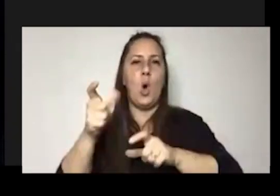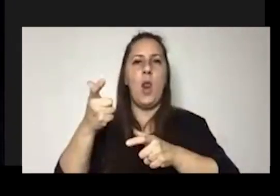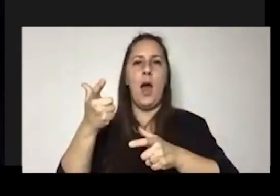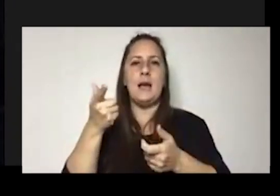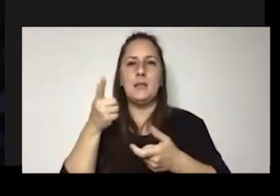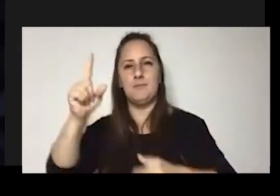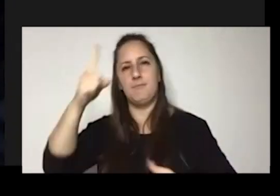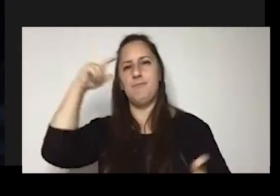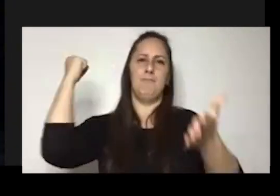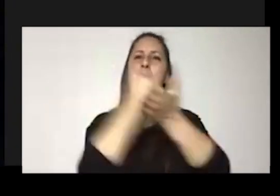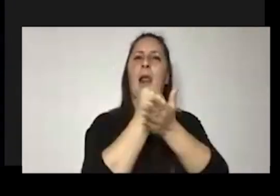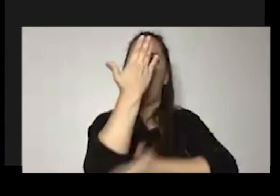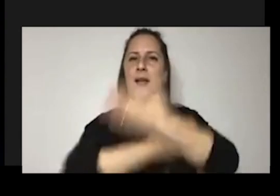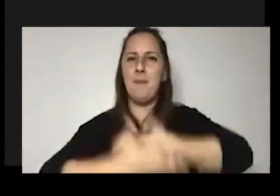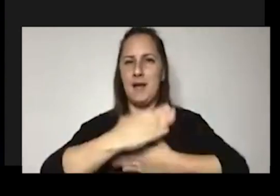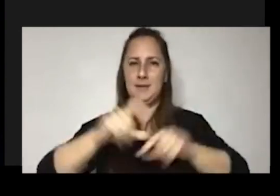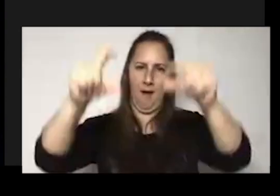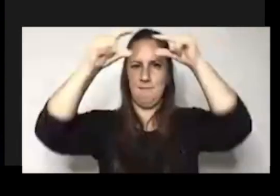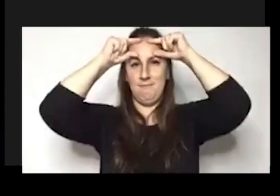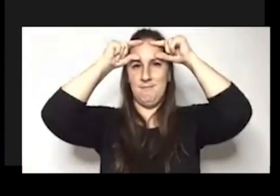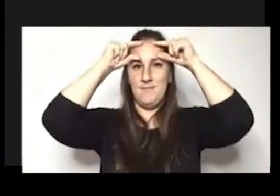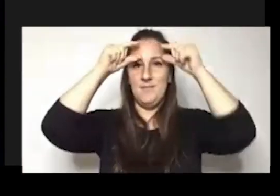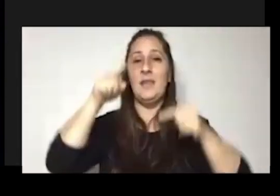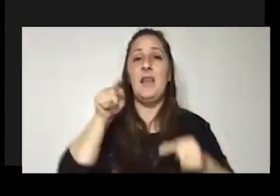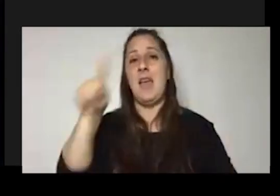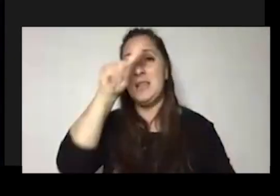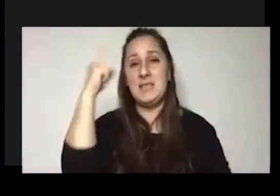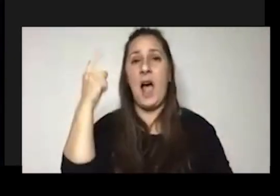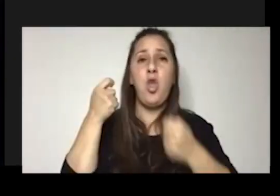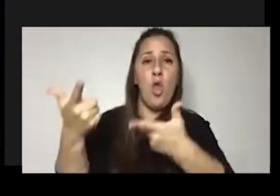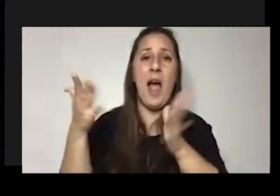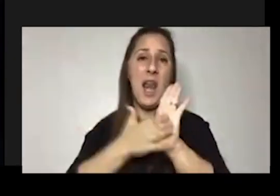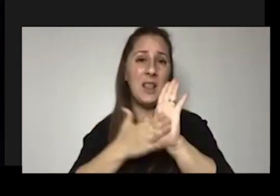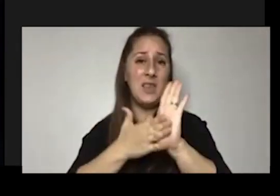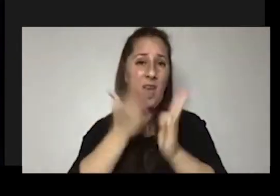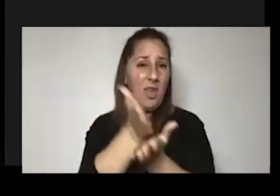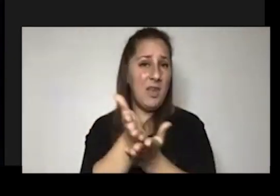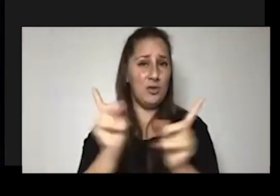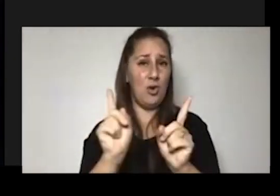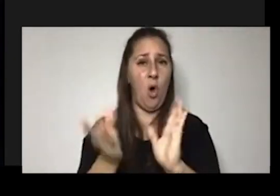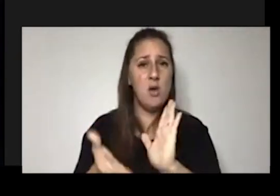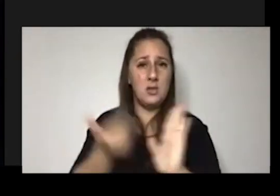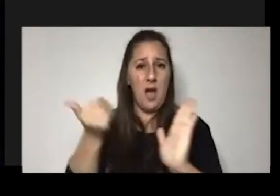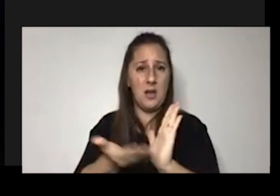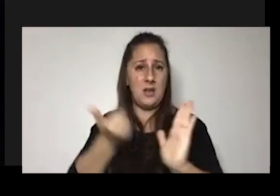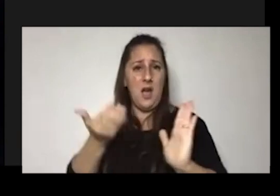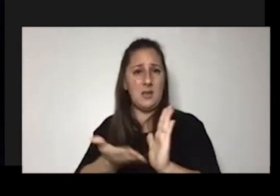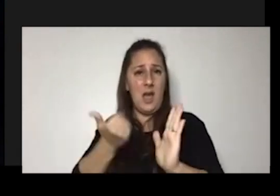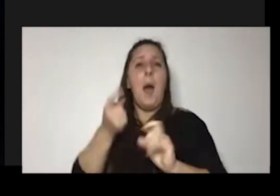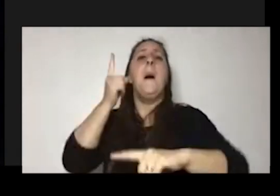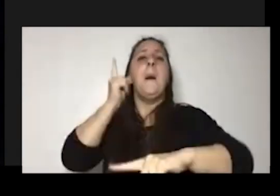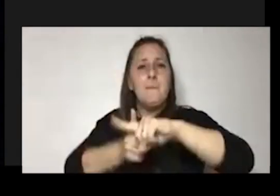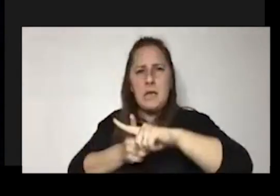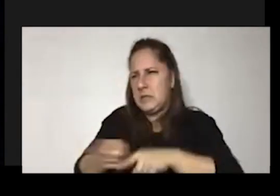y en donde el Estado, más que garantizar derechos, quitaba derechos y perseguía a las personas con discapacidad. Digo, no es